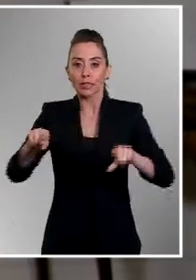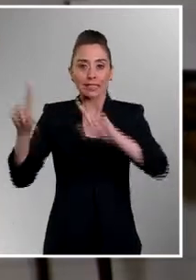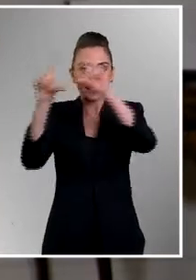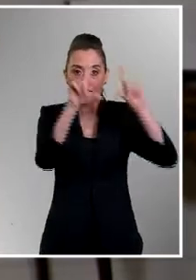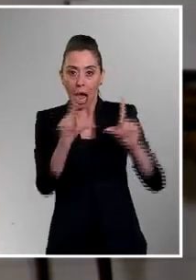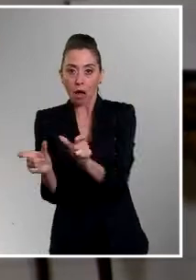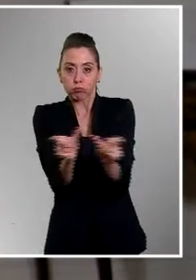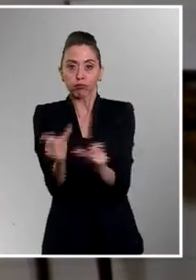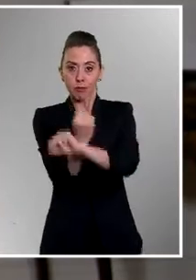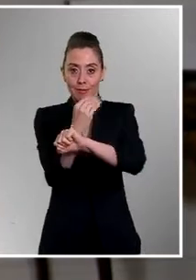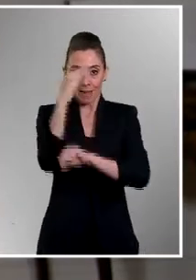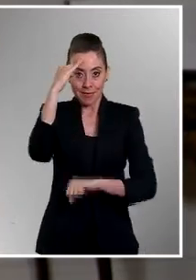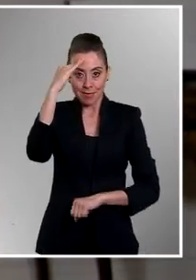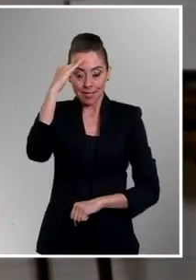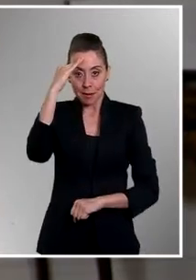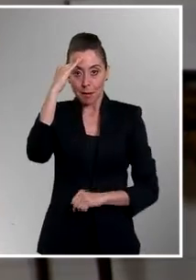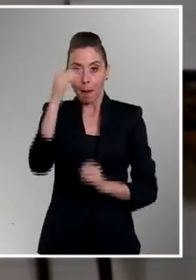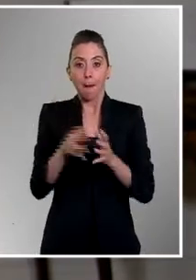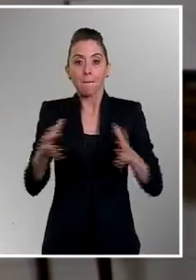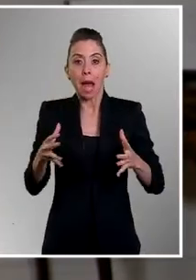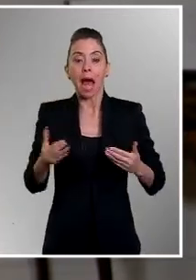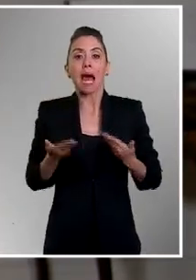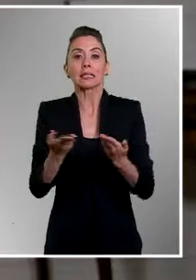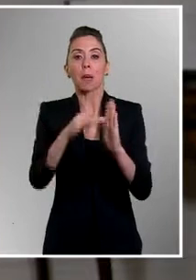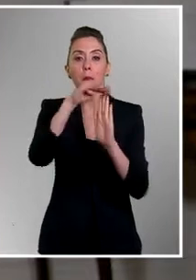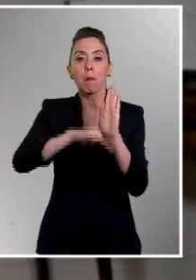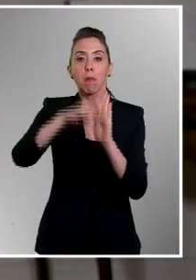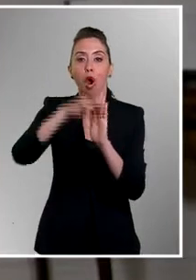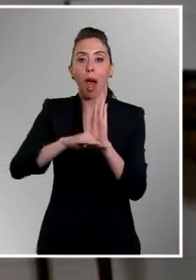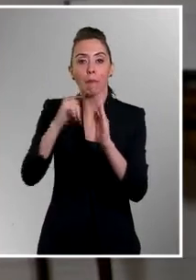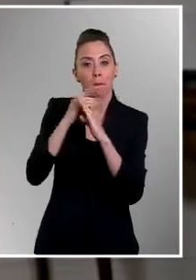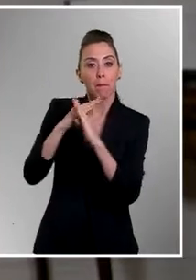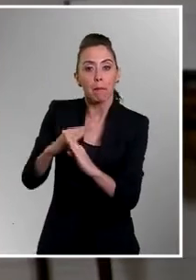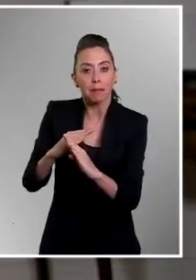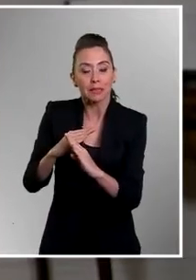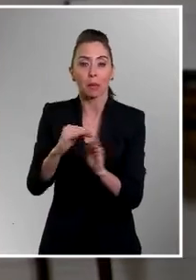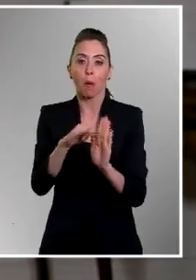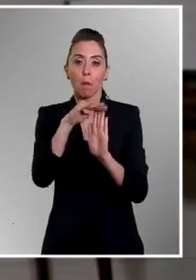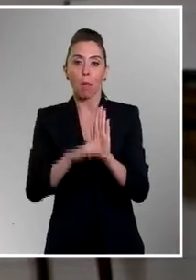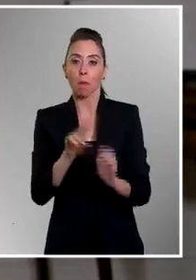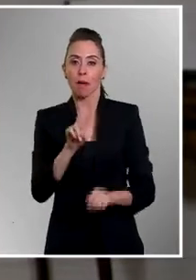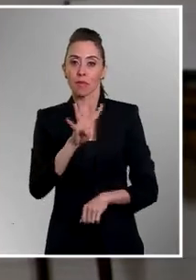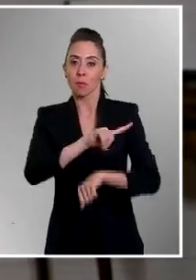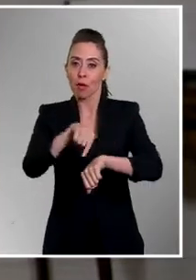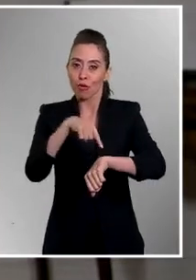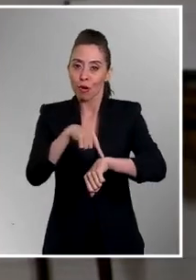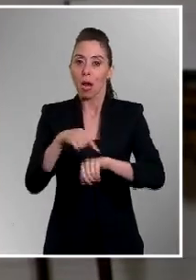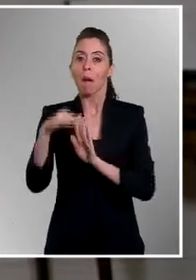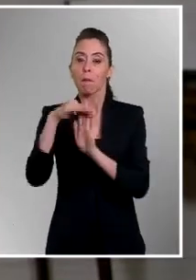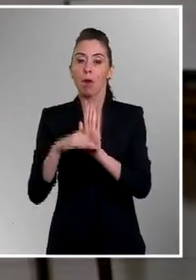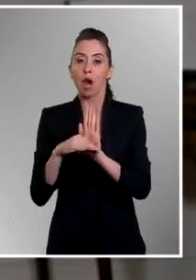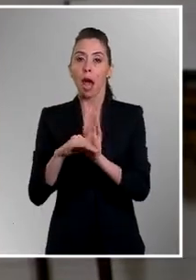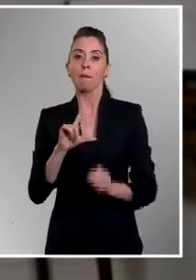operaciones policiales vamos a ampliar la cobertura de programas esenciales para la prevención como el programa 24 horas y el programa